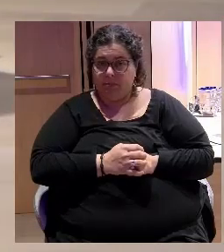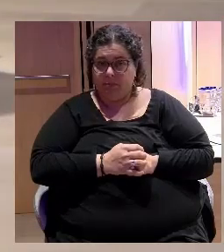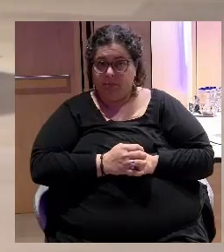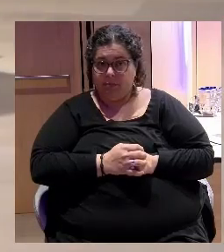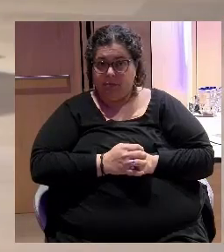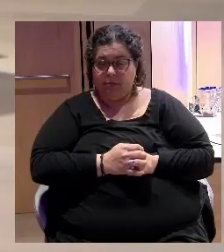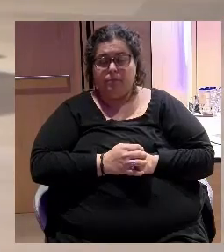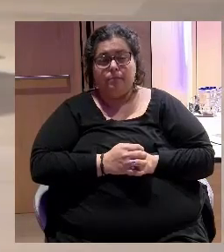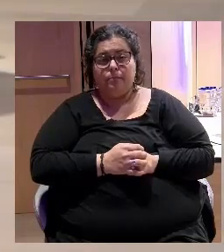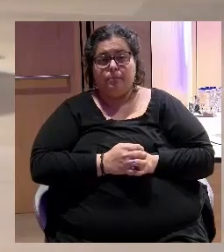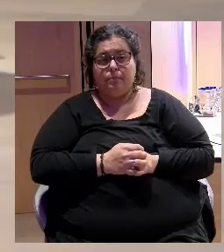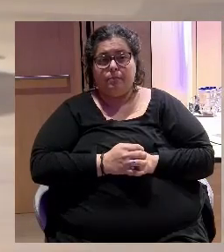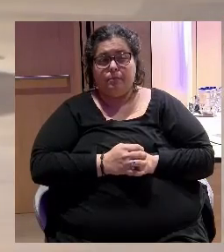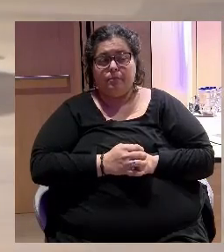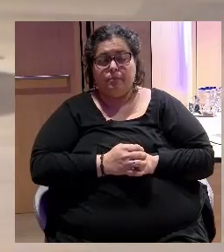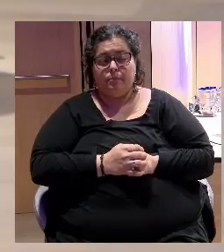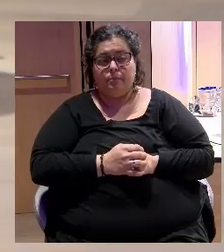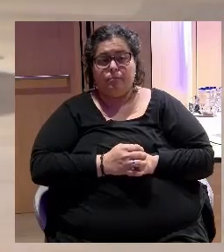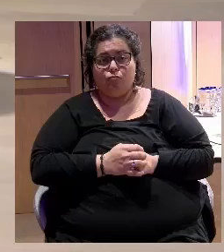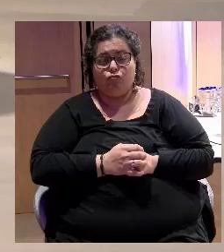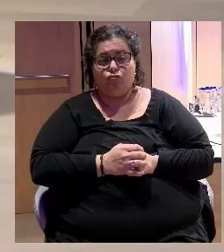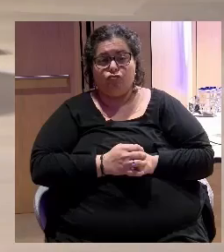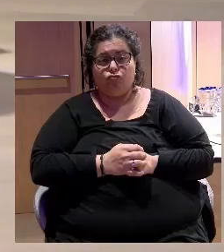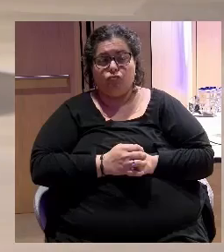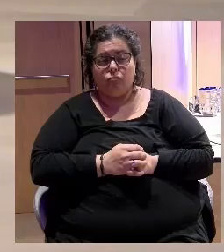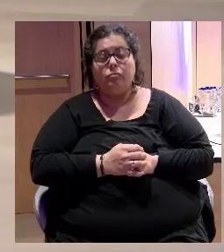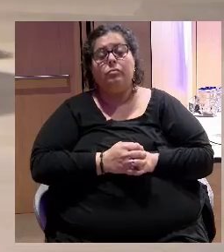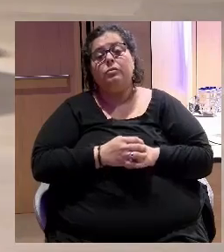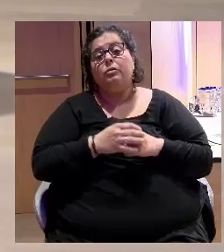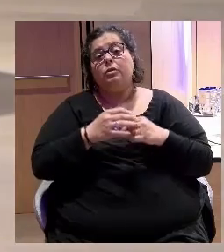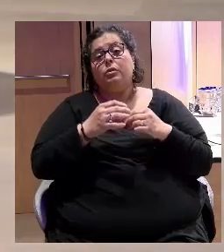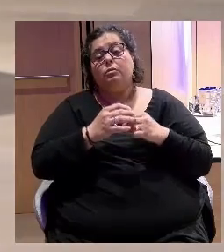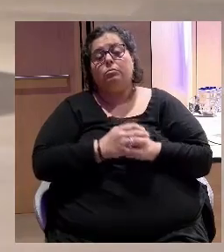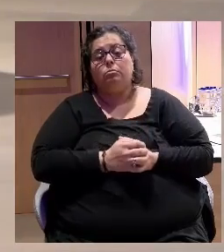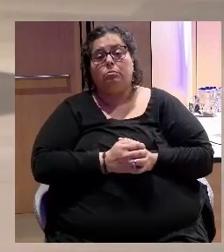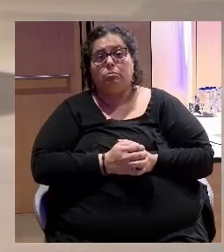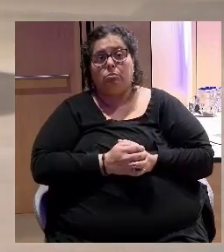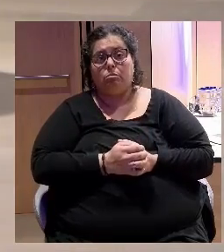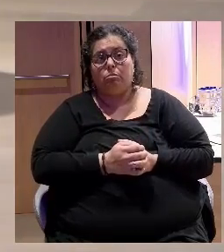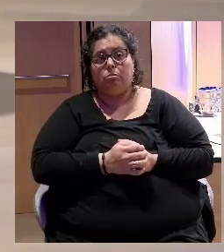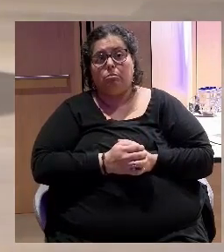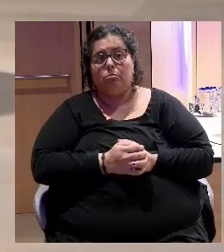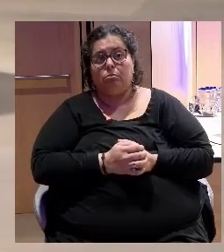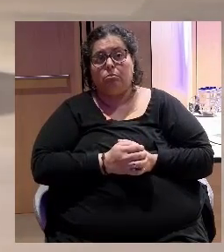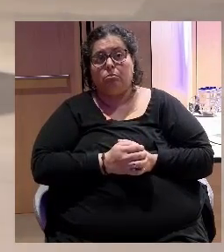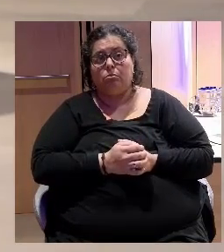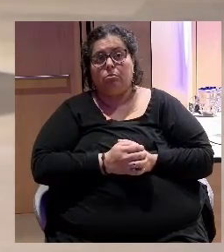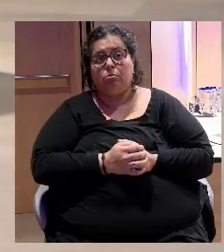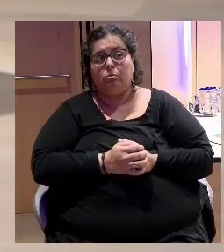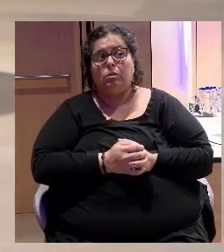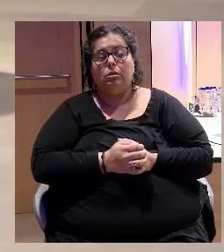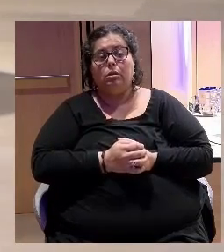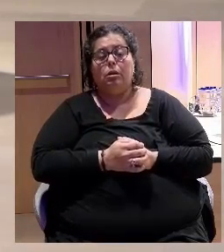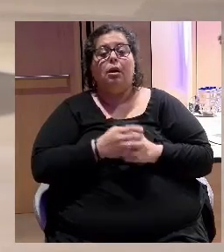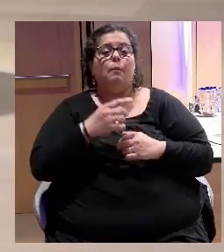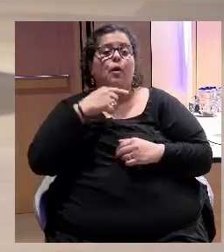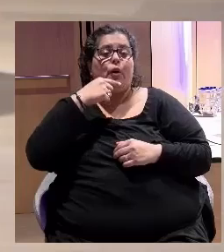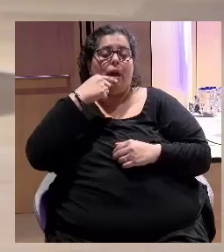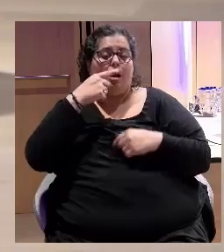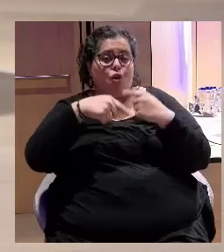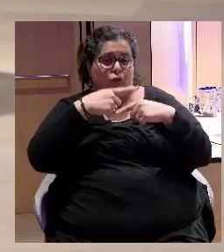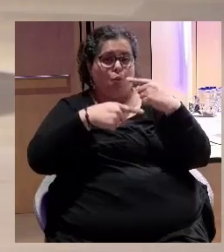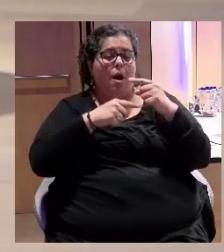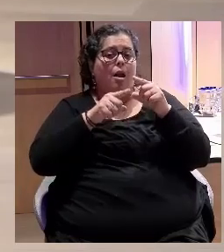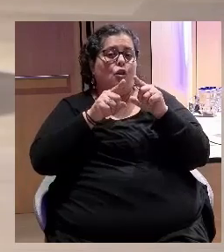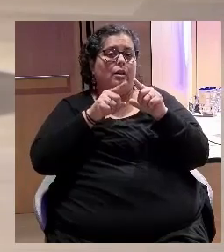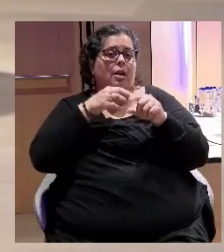centrar en ella. Estupendo. Bien, la idea aquí es básicamente continuar lo que estaba planteando Dania, es